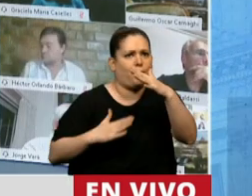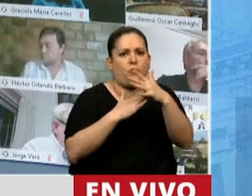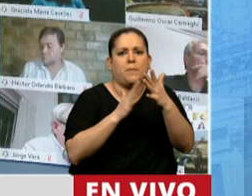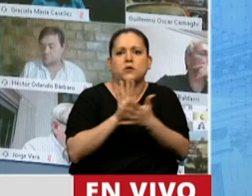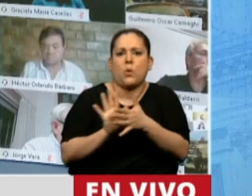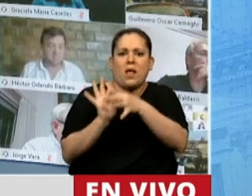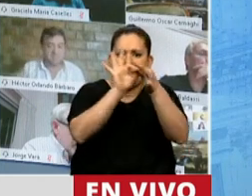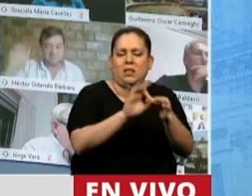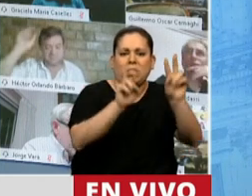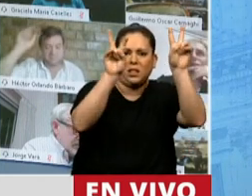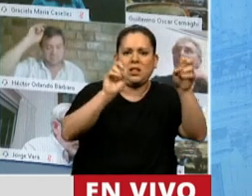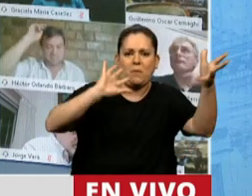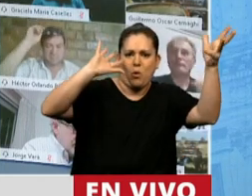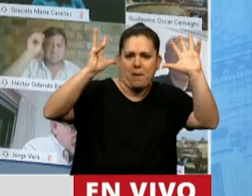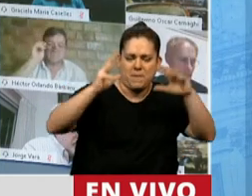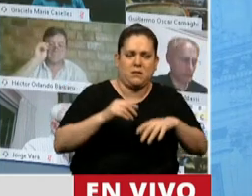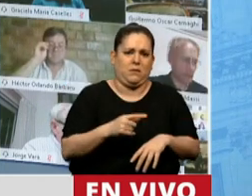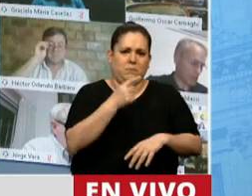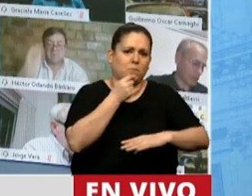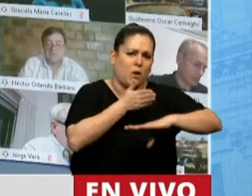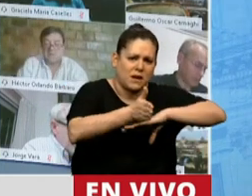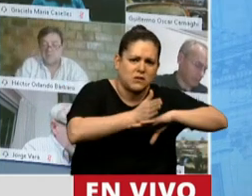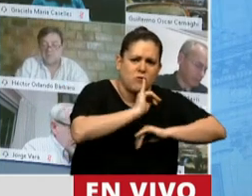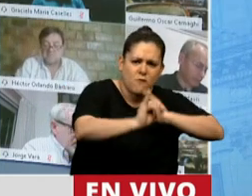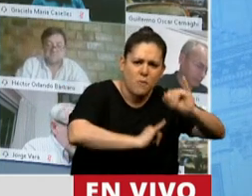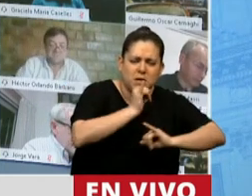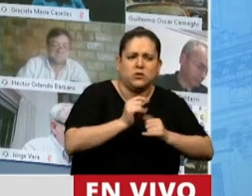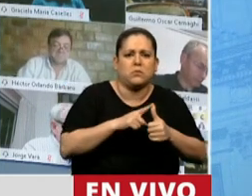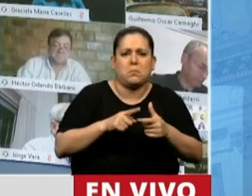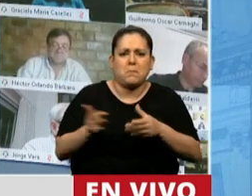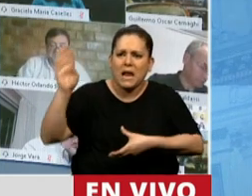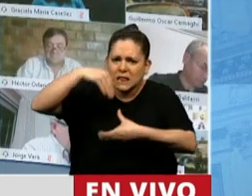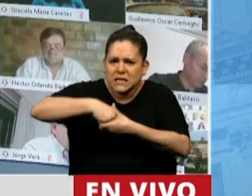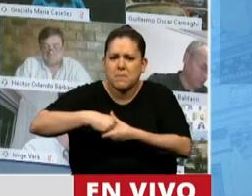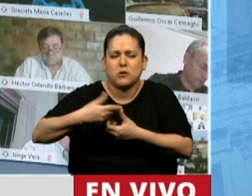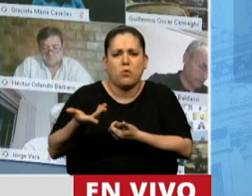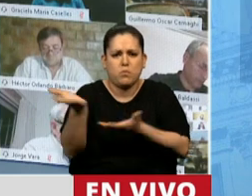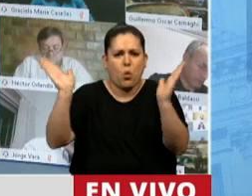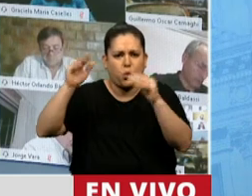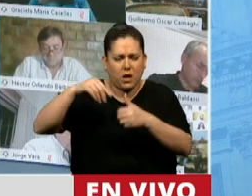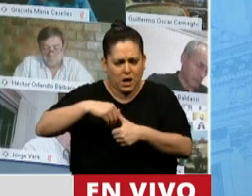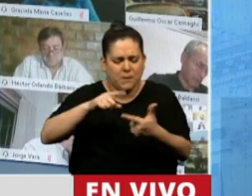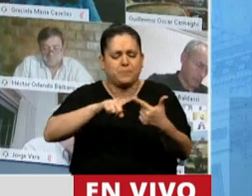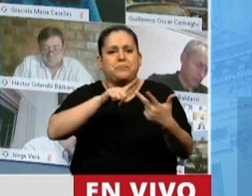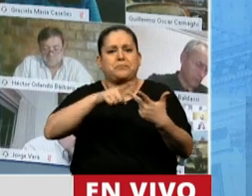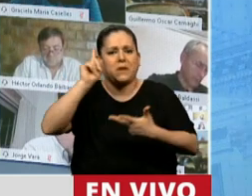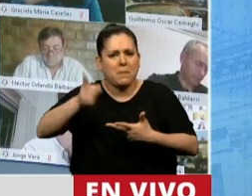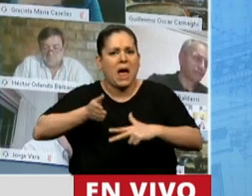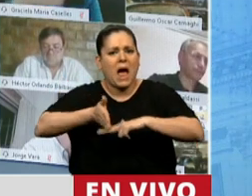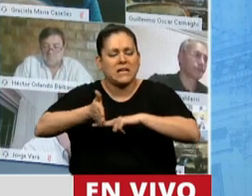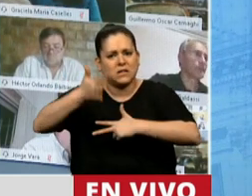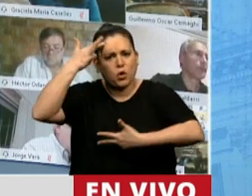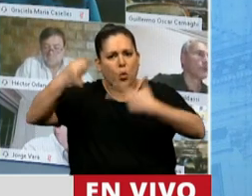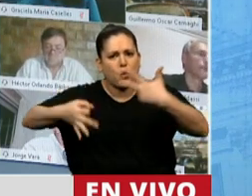ambiente el acceso a la información participación pública y sobre todo el acceso a la justicia en